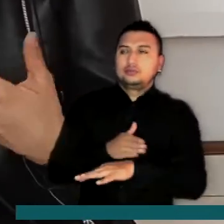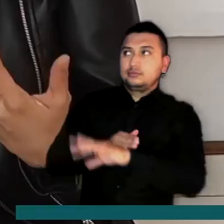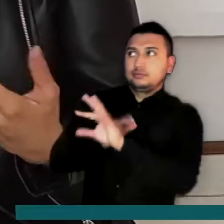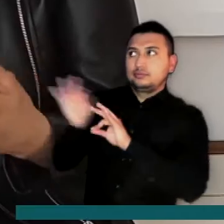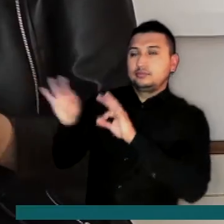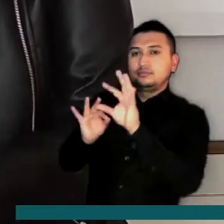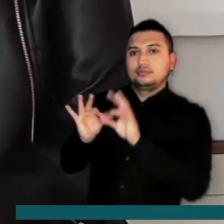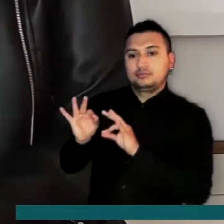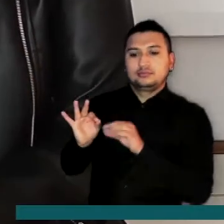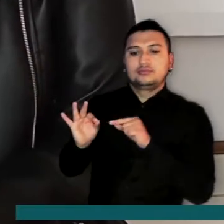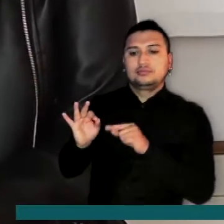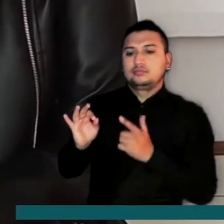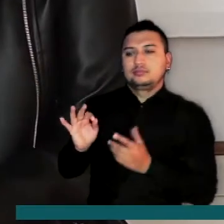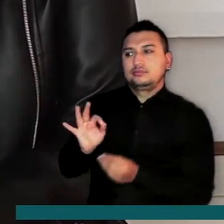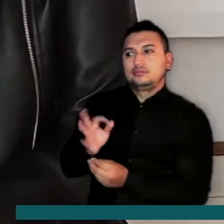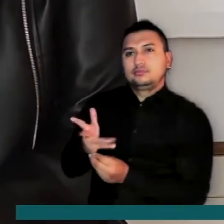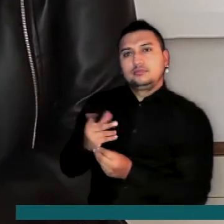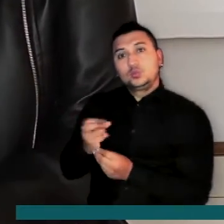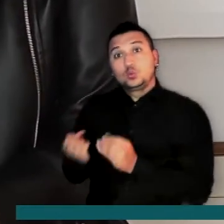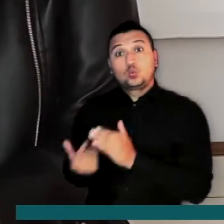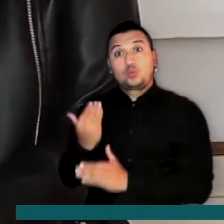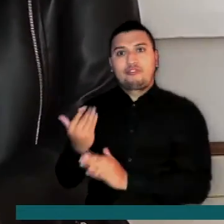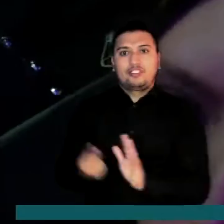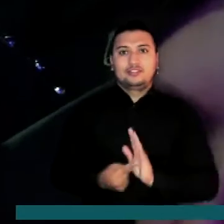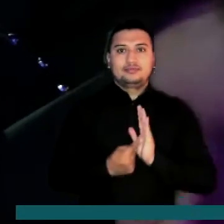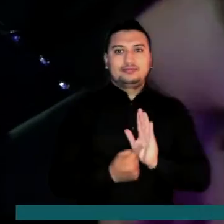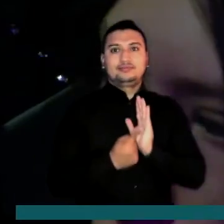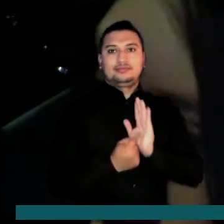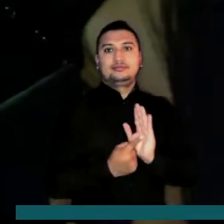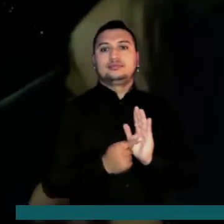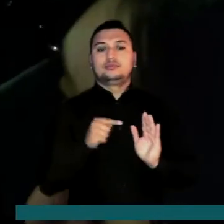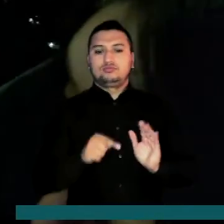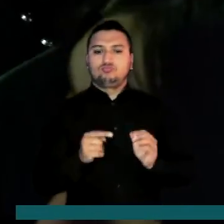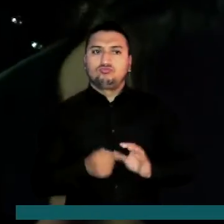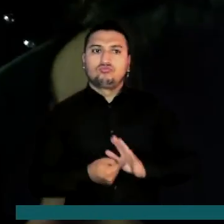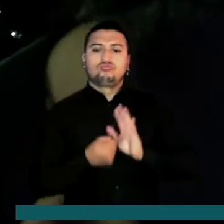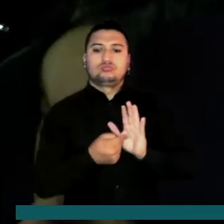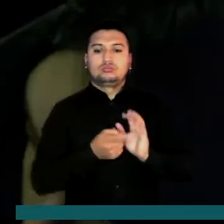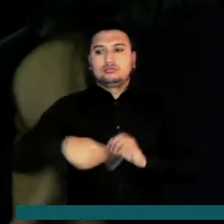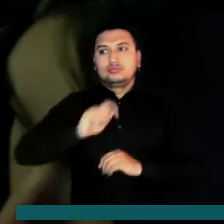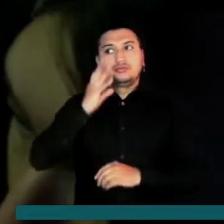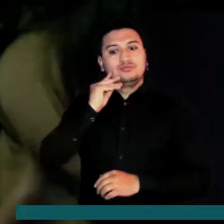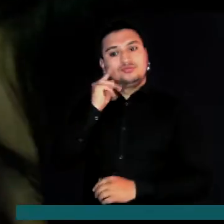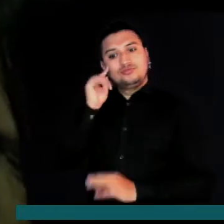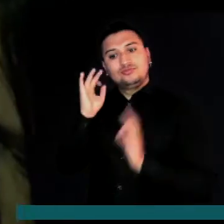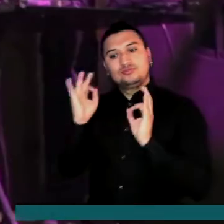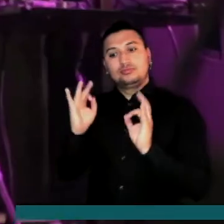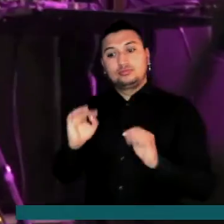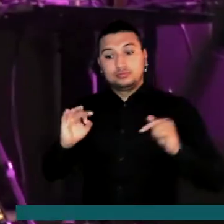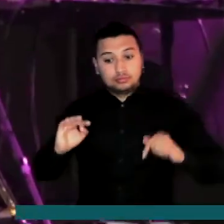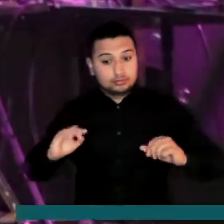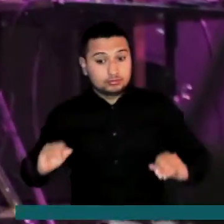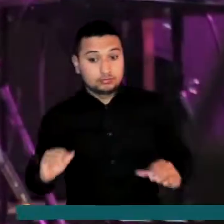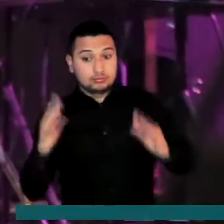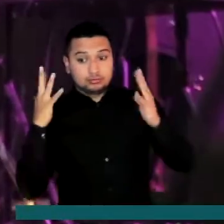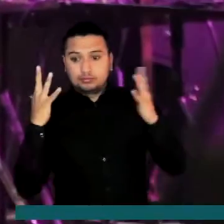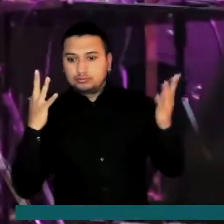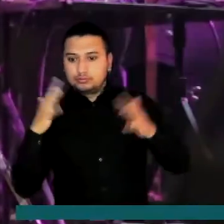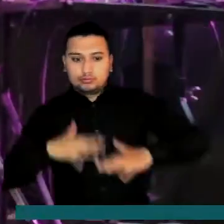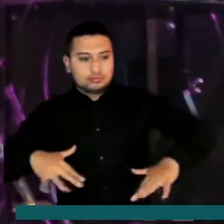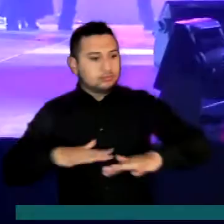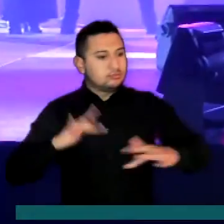artistas emergentes, ofrecerán una gran experiencia. Este festival es un espacio para el fortalecimiento de la cultura